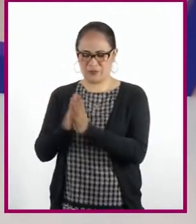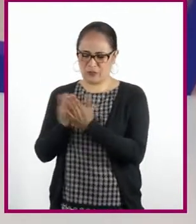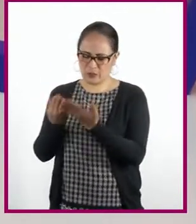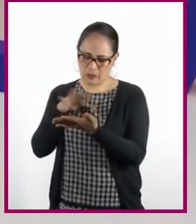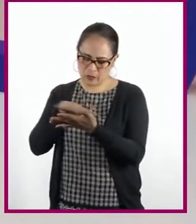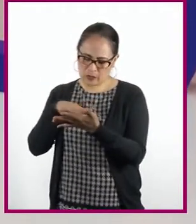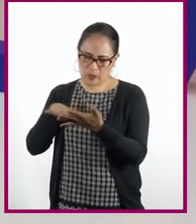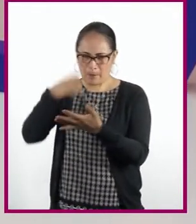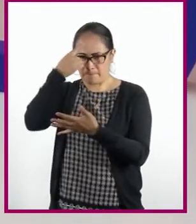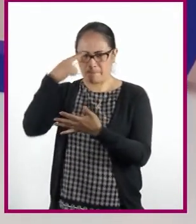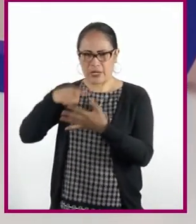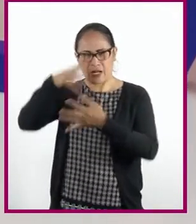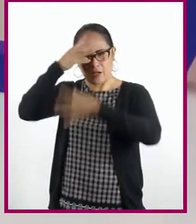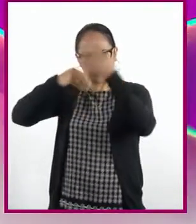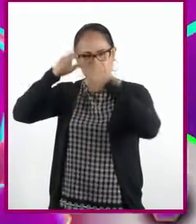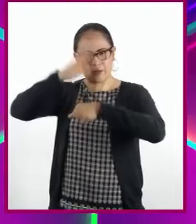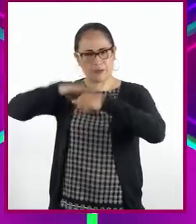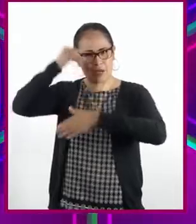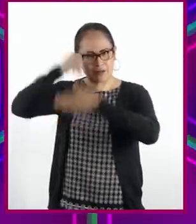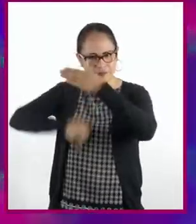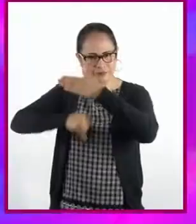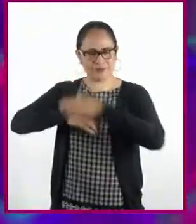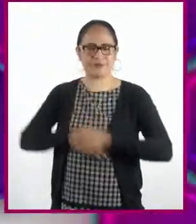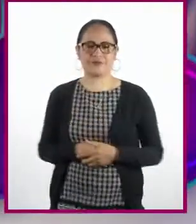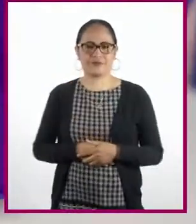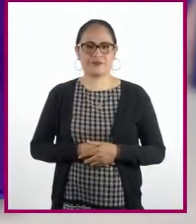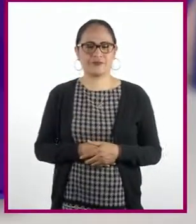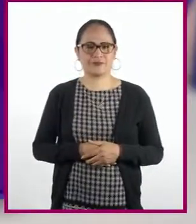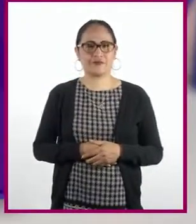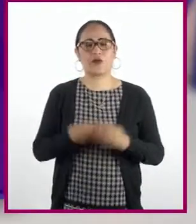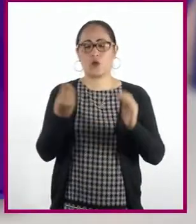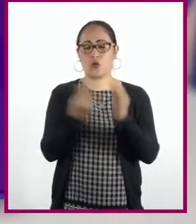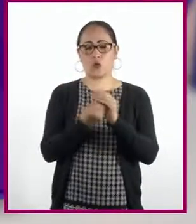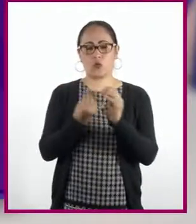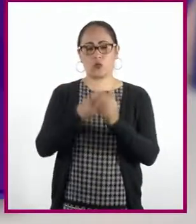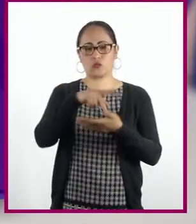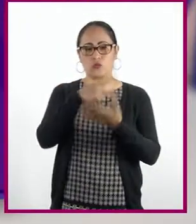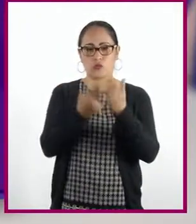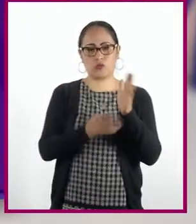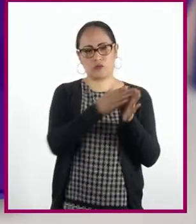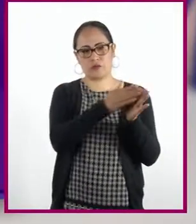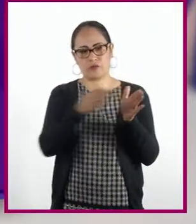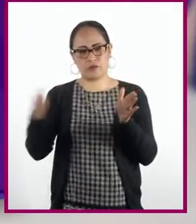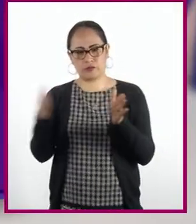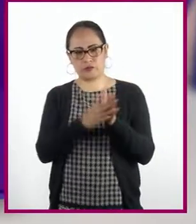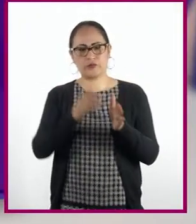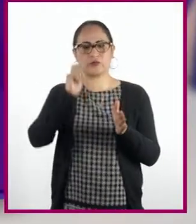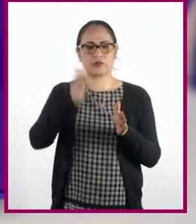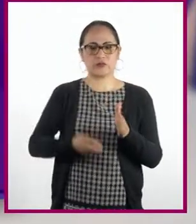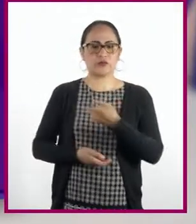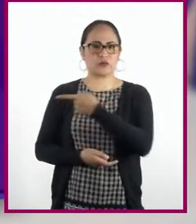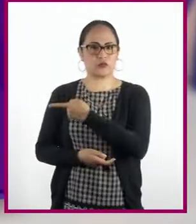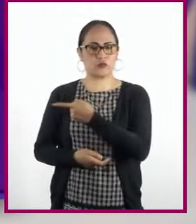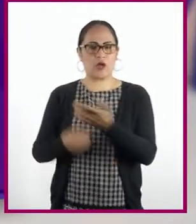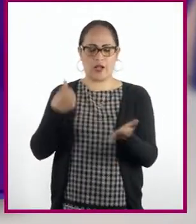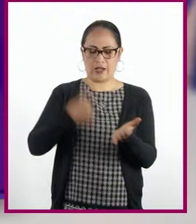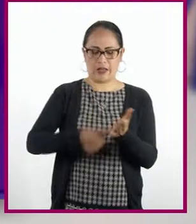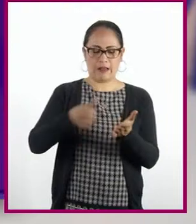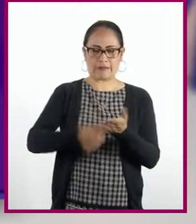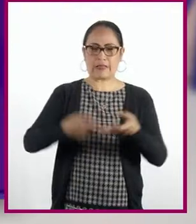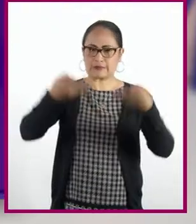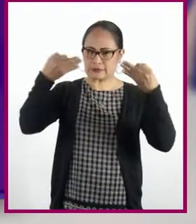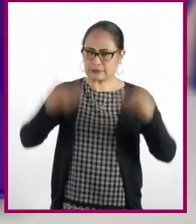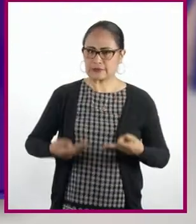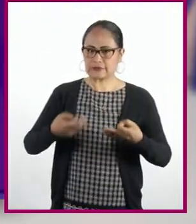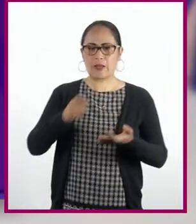y profundizar su aprendizaje. Durante esta sesión abordaremos el aprendizaje Escribe cartas formales y